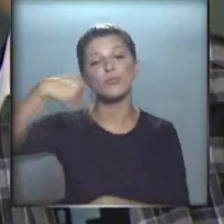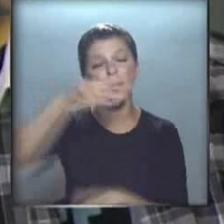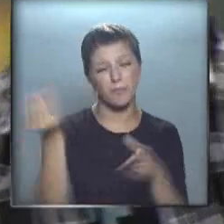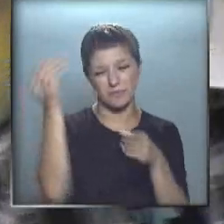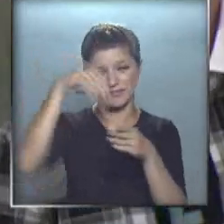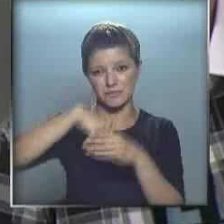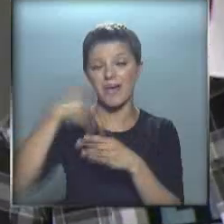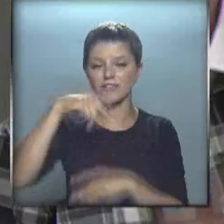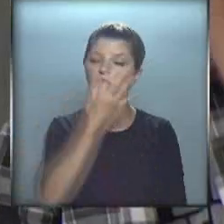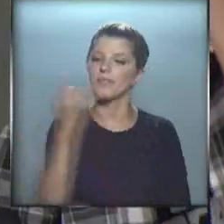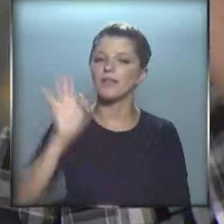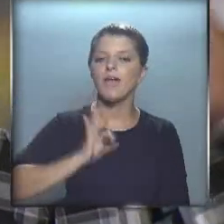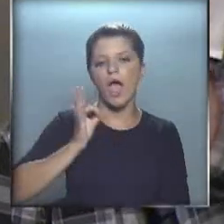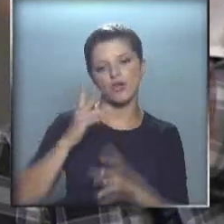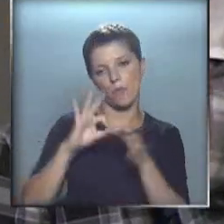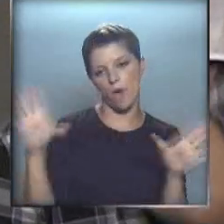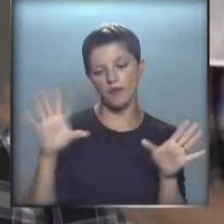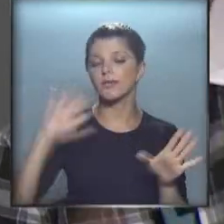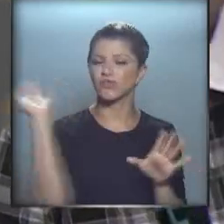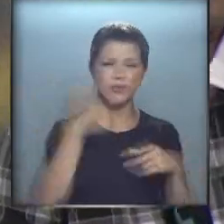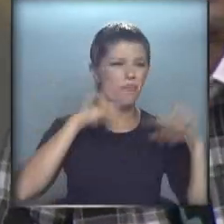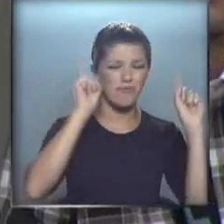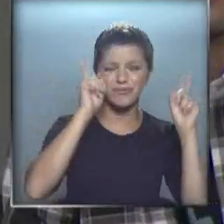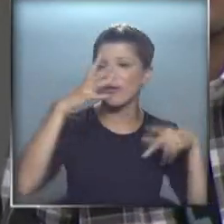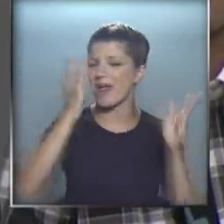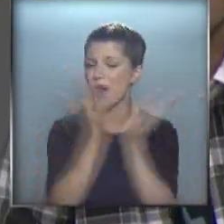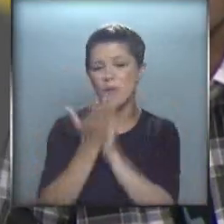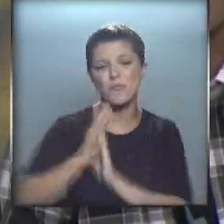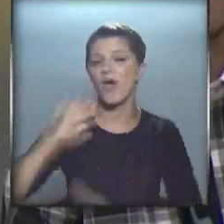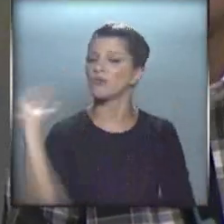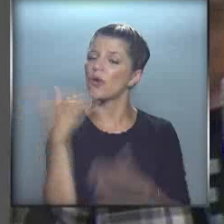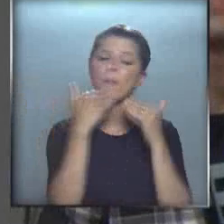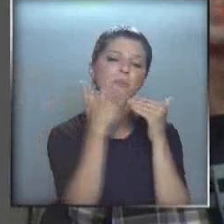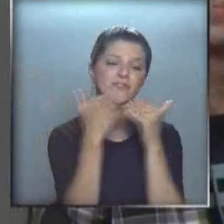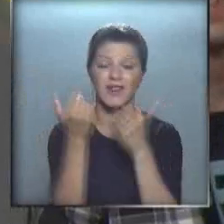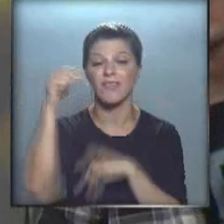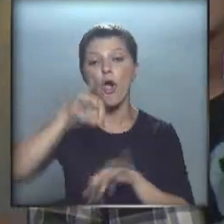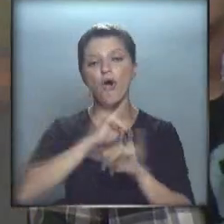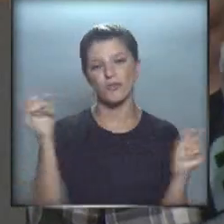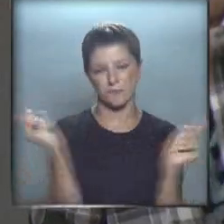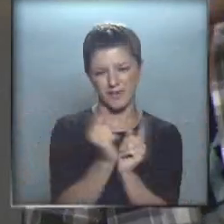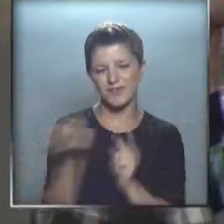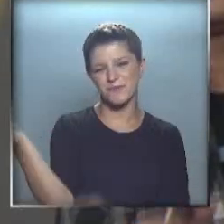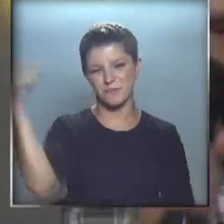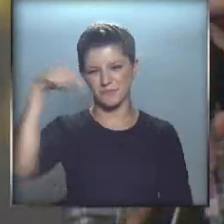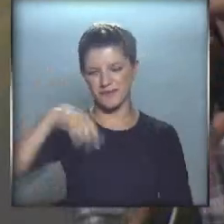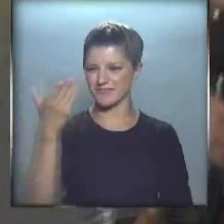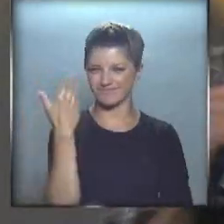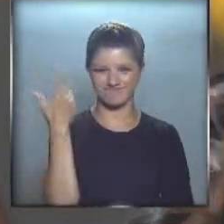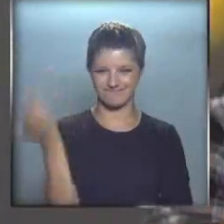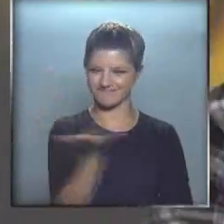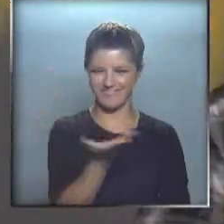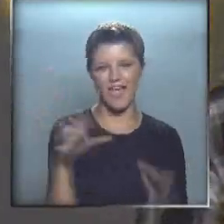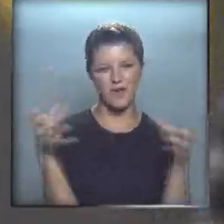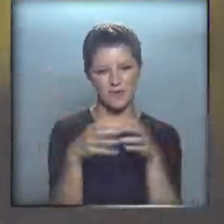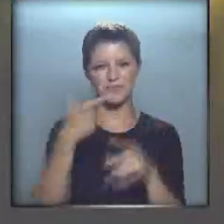en estos 30 años de democracia. A todos, a los docentes, al alumnado que está aquí presente. Nos vamos a hacer un pequeño corte y enseguida los chicos de Señales